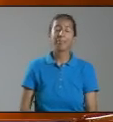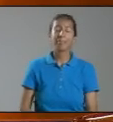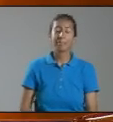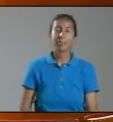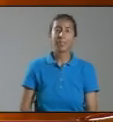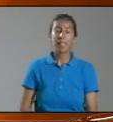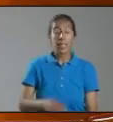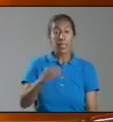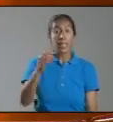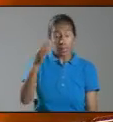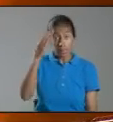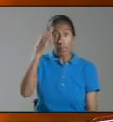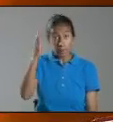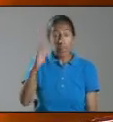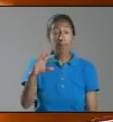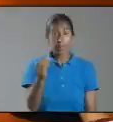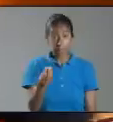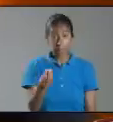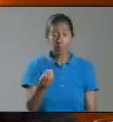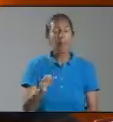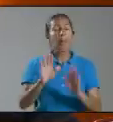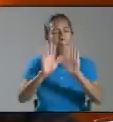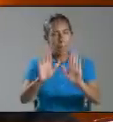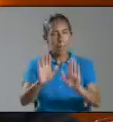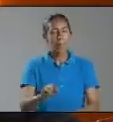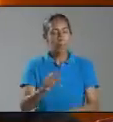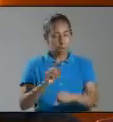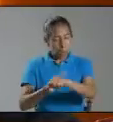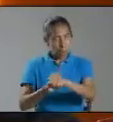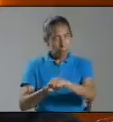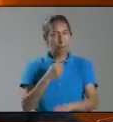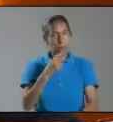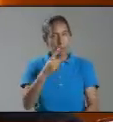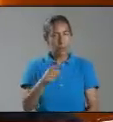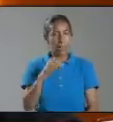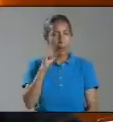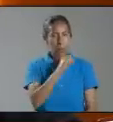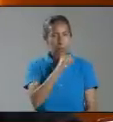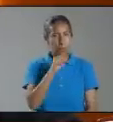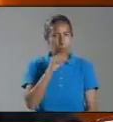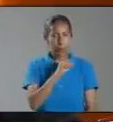¿Y sabe qué? ¿Sabe qué? Paremos aquí un momentito.